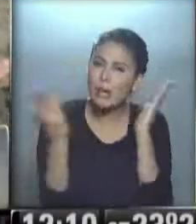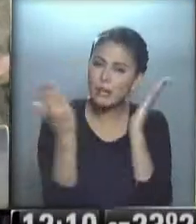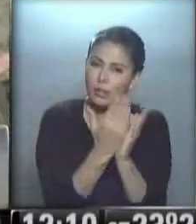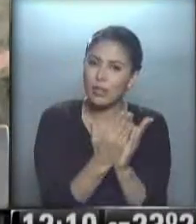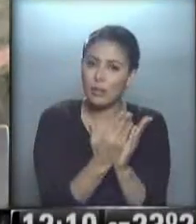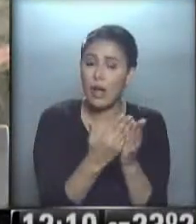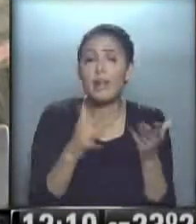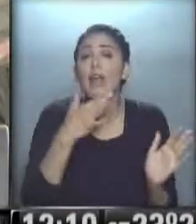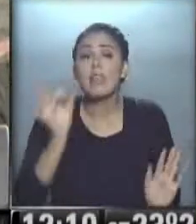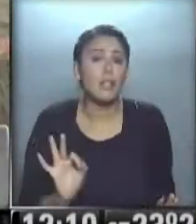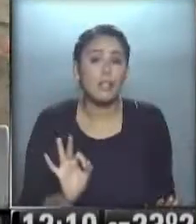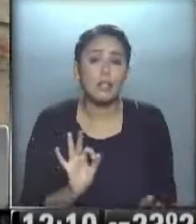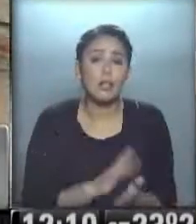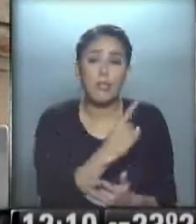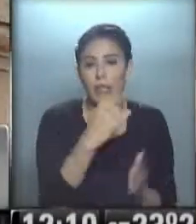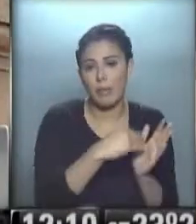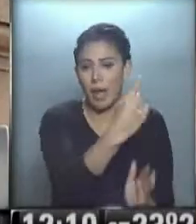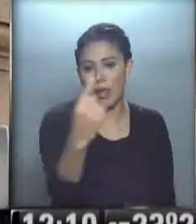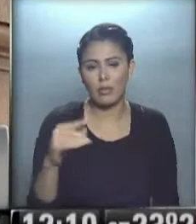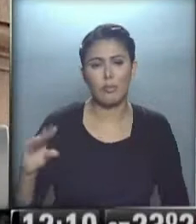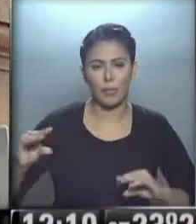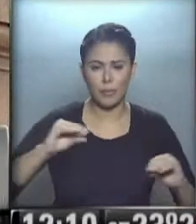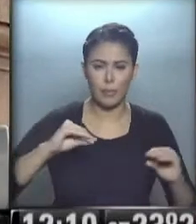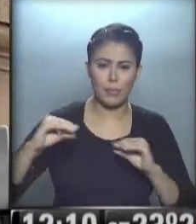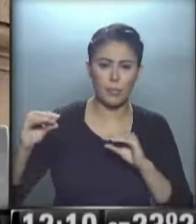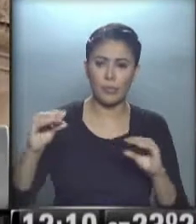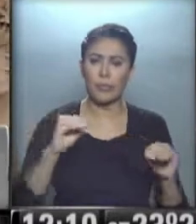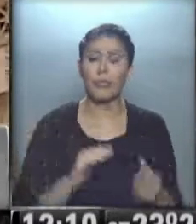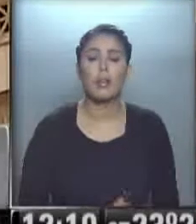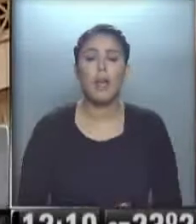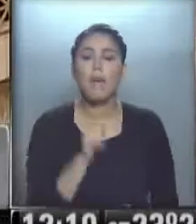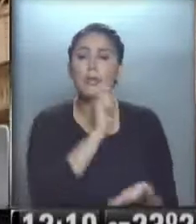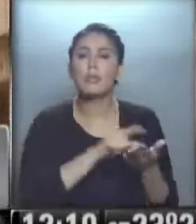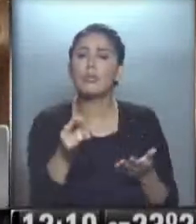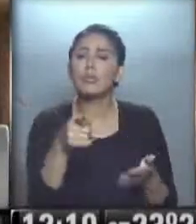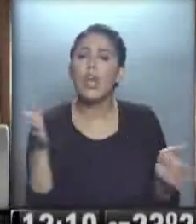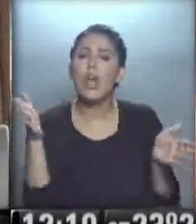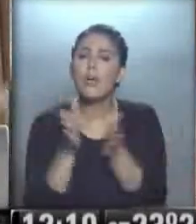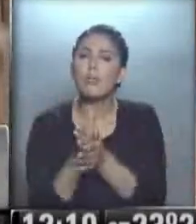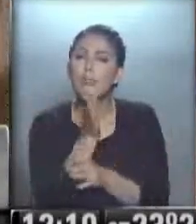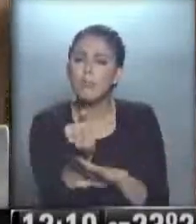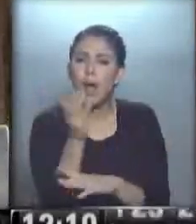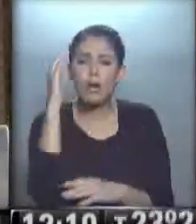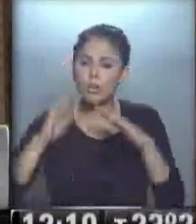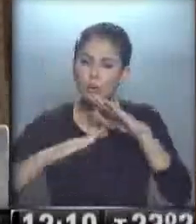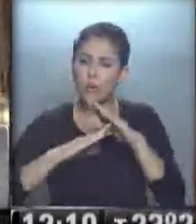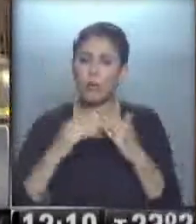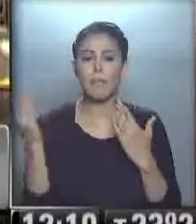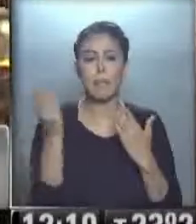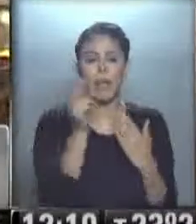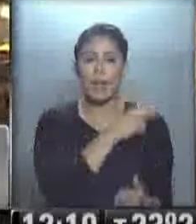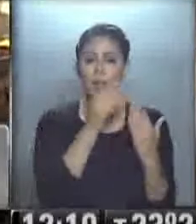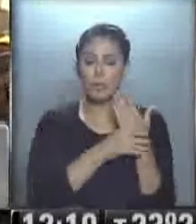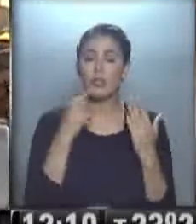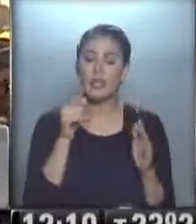tomar las decisiones emergentes de cada caso. Ministro, ¿se va a reunir con la Corte, por favor? ¿Se va a reunir con la Corte Suprema? Mire, respecto a la Corte Suprema de Justicia,